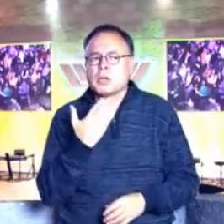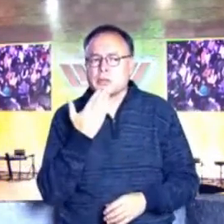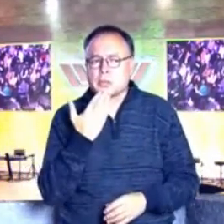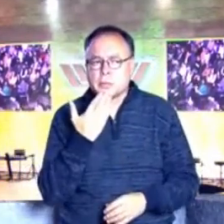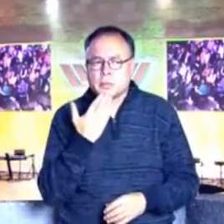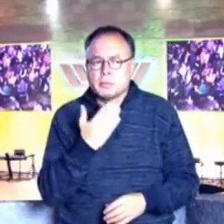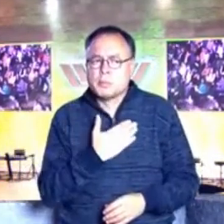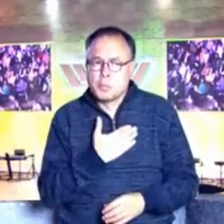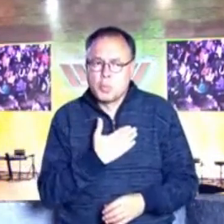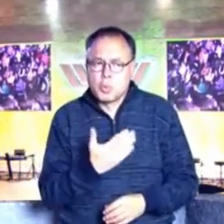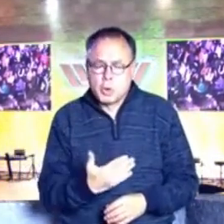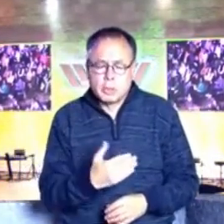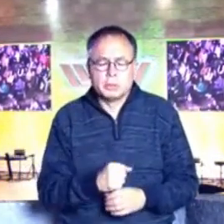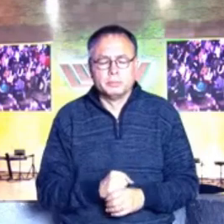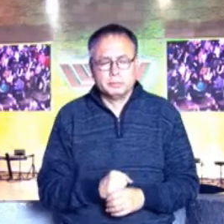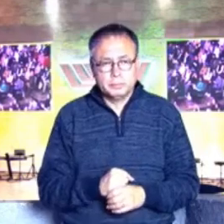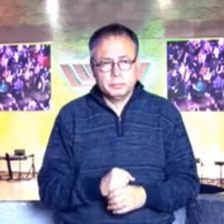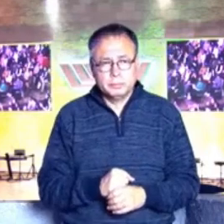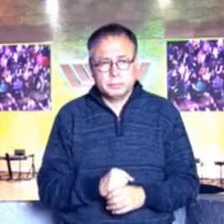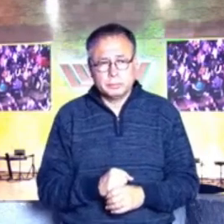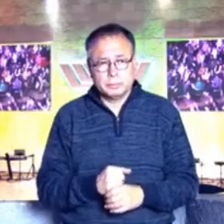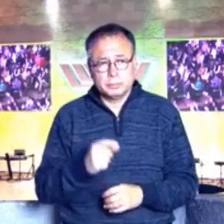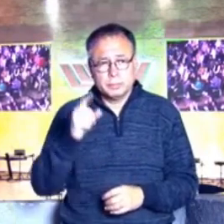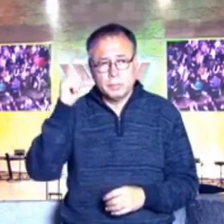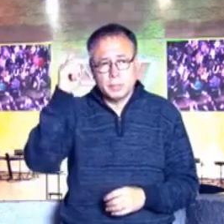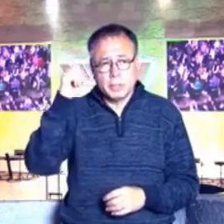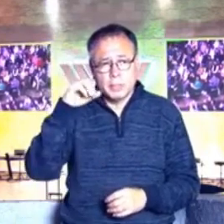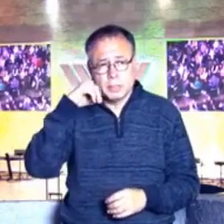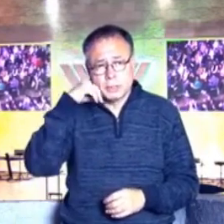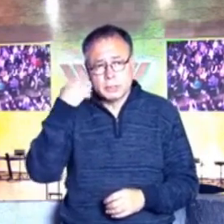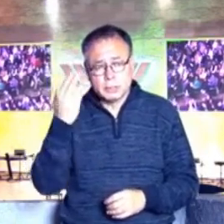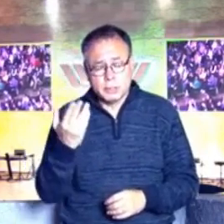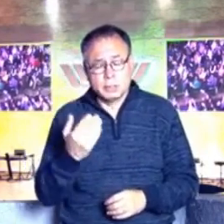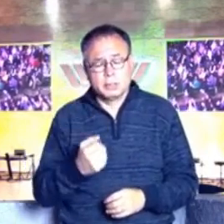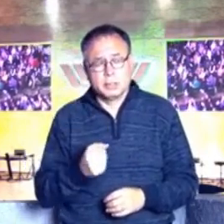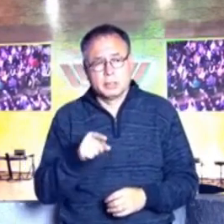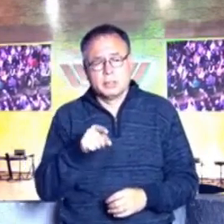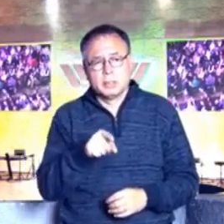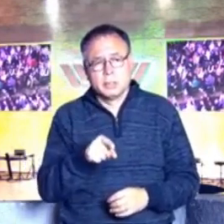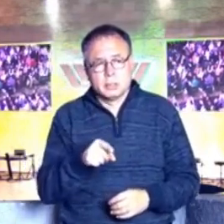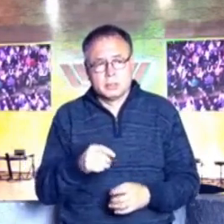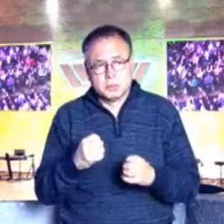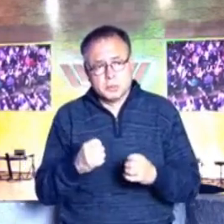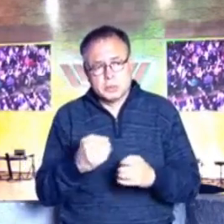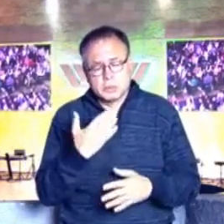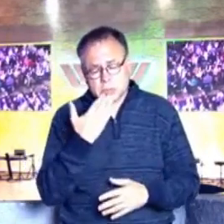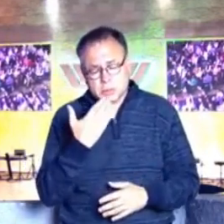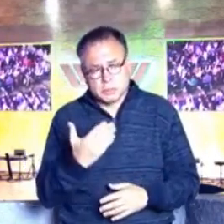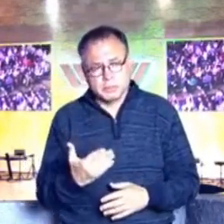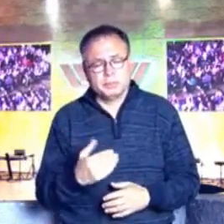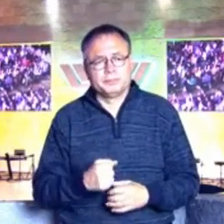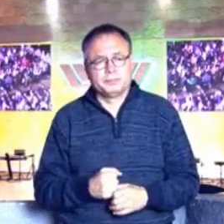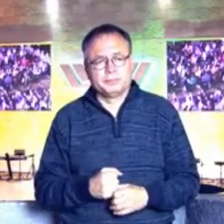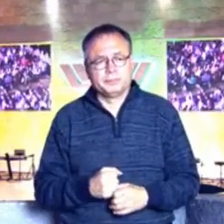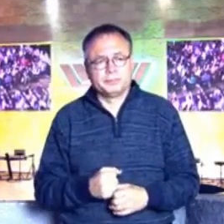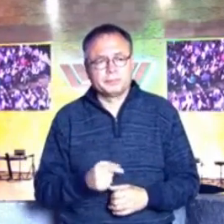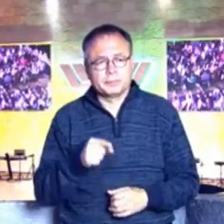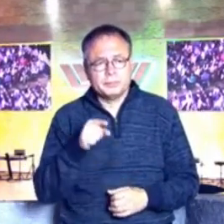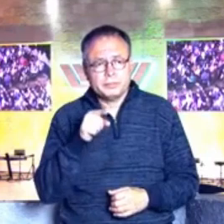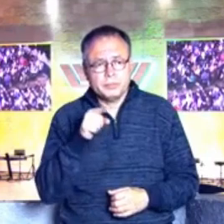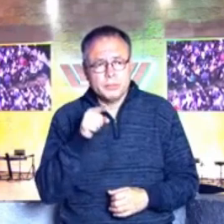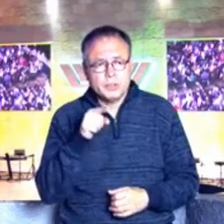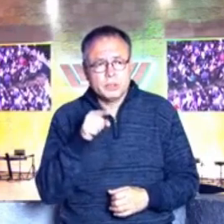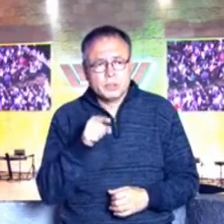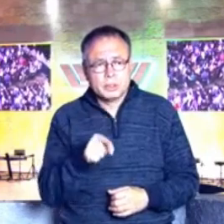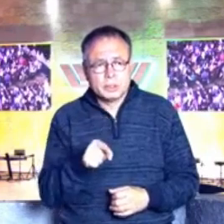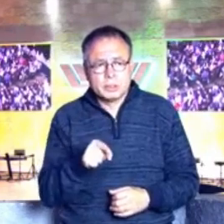esperando que tú te acerques a él porque él te quiere bendecir él quiere que tú hagas a Dios